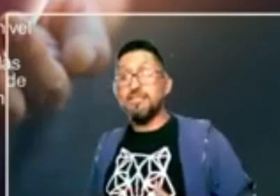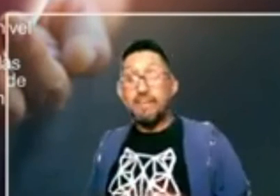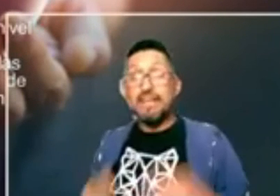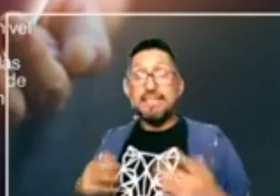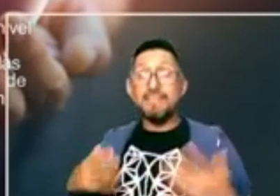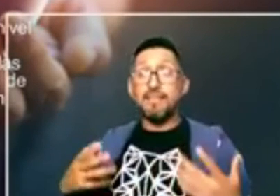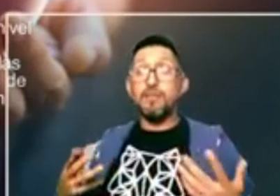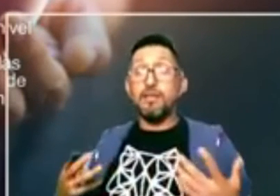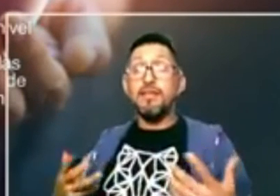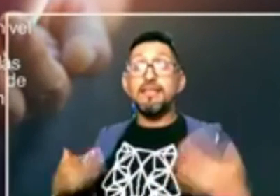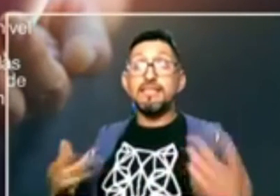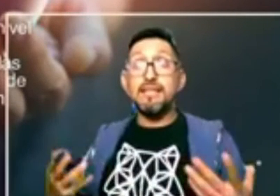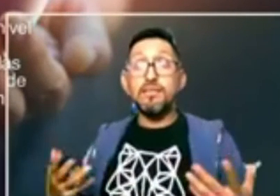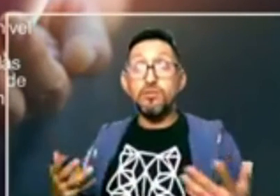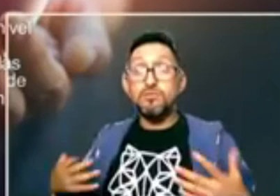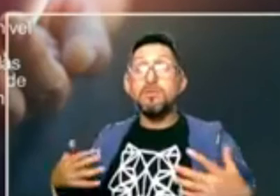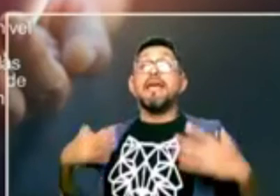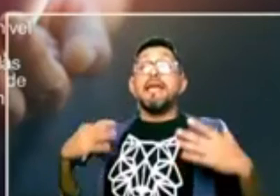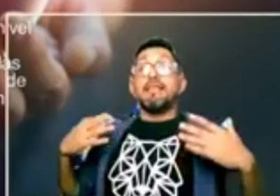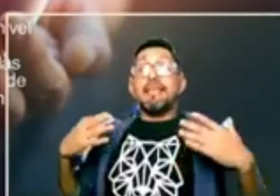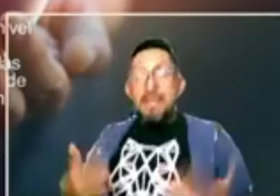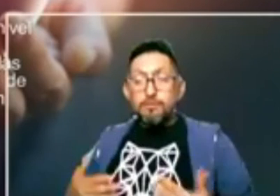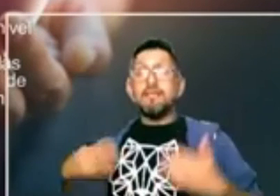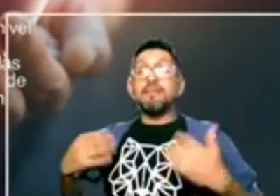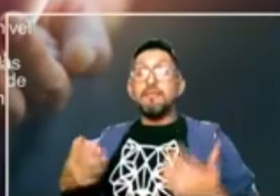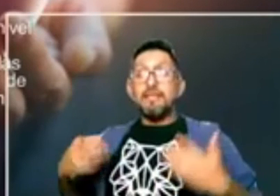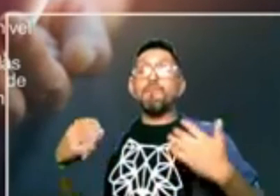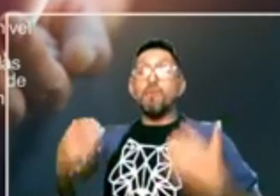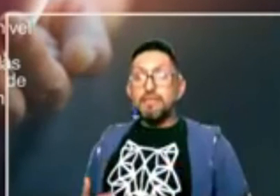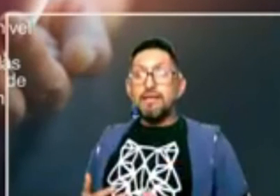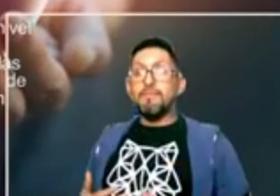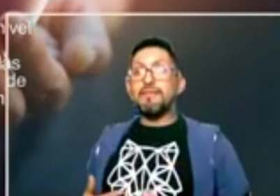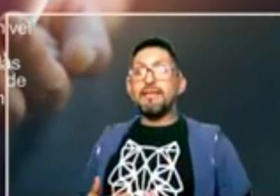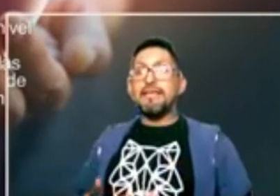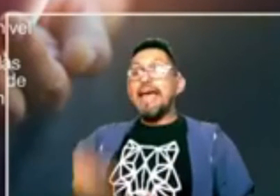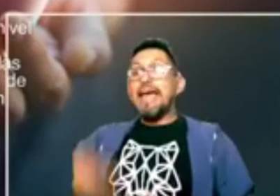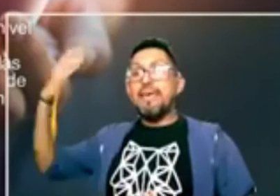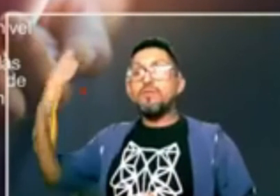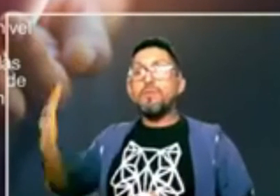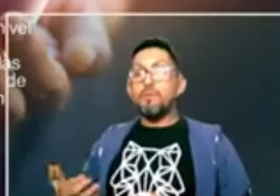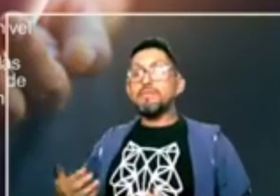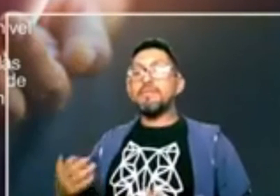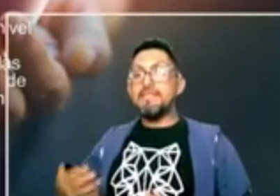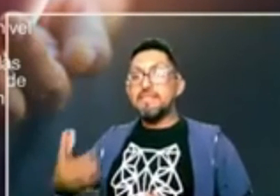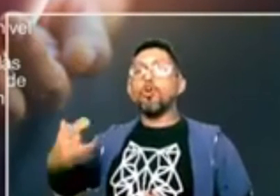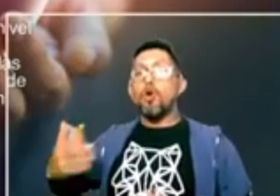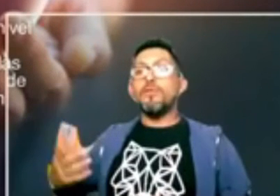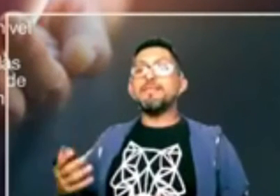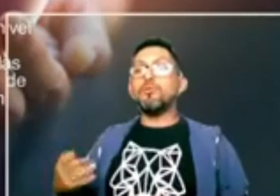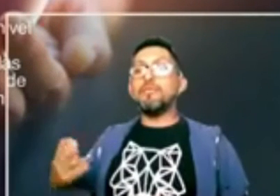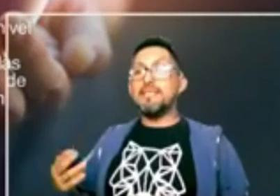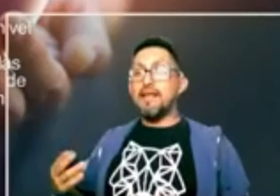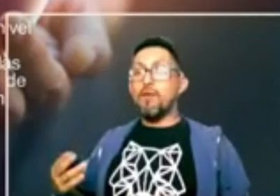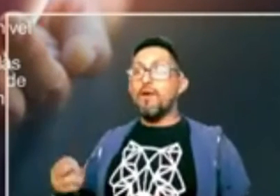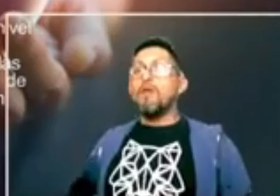sociedad científica que están tratando de decirles a todos, tenemos que intervenir políticamente y aquí hay una propuesta para decir cómo debe